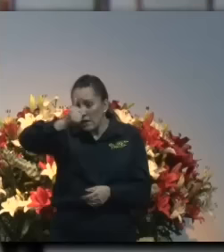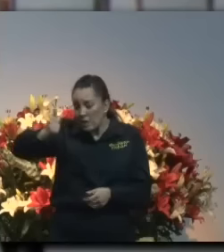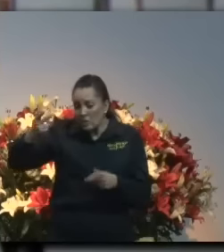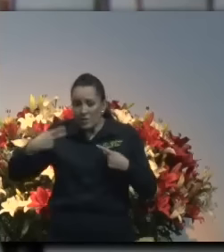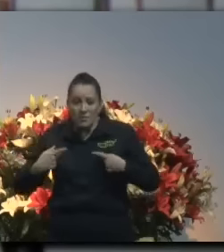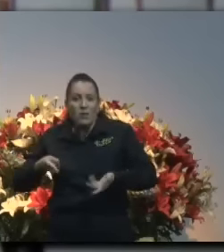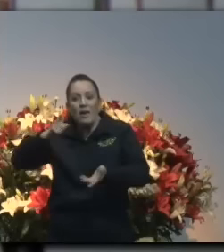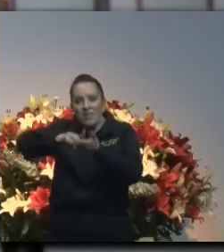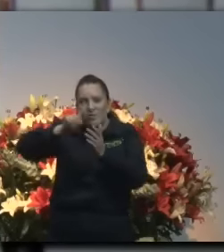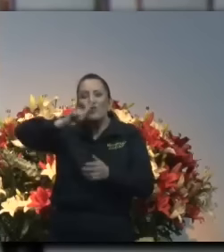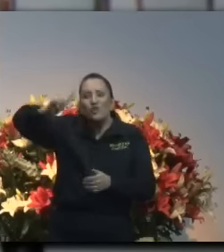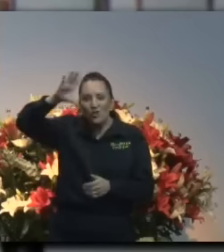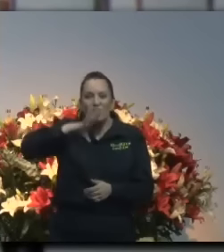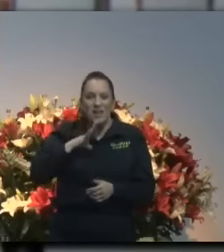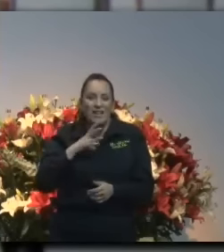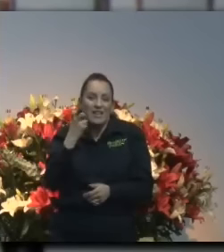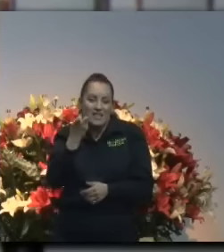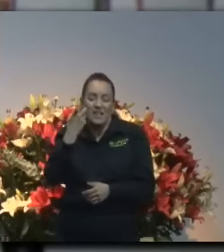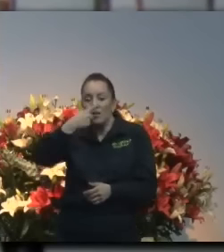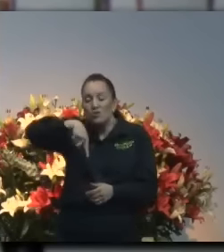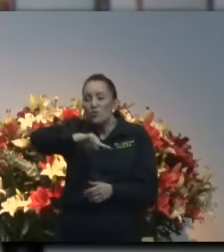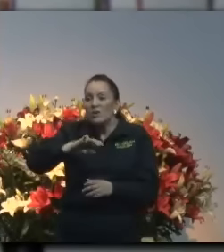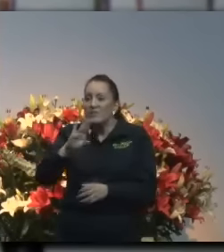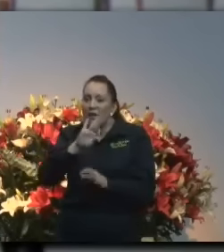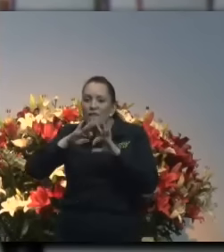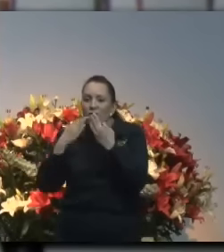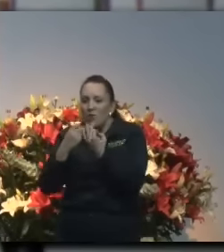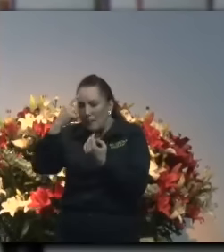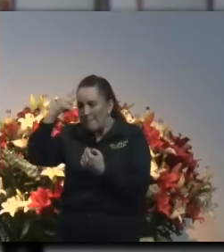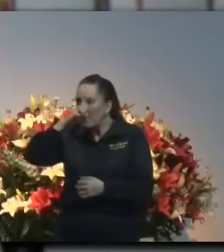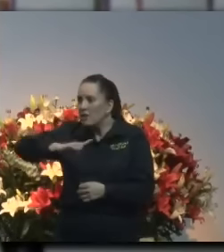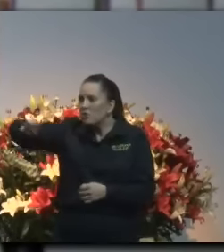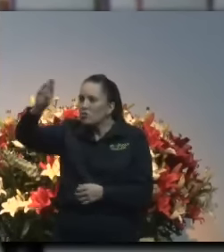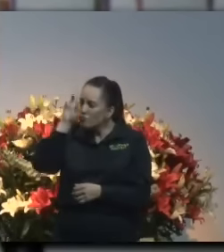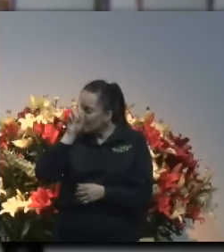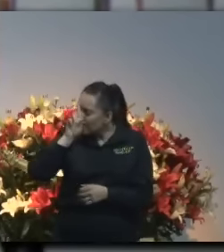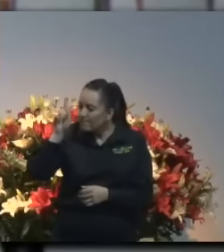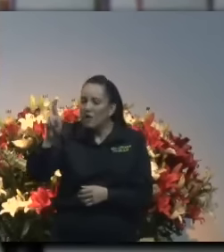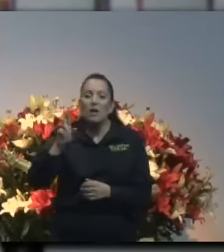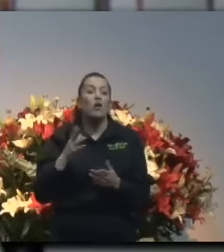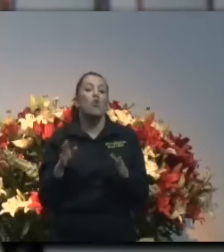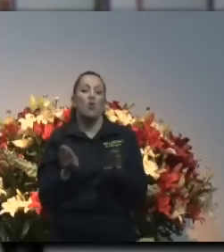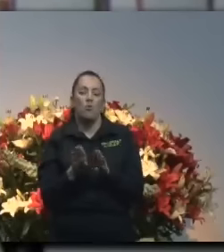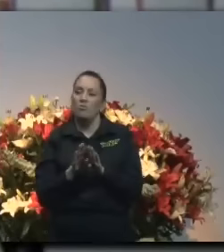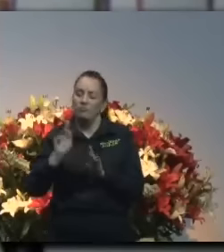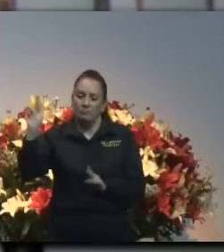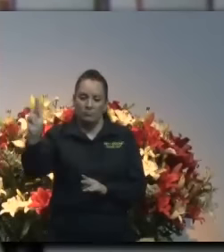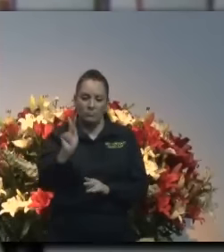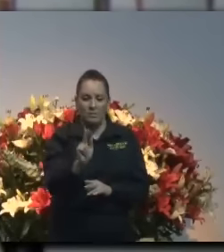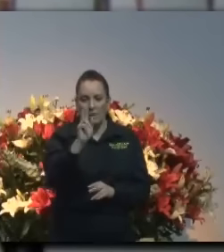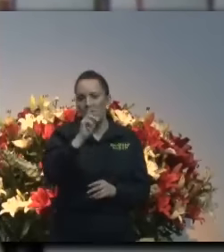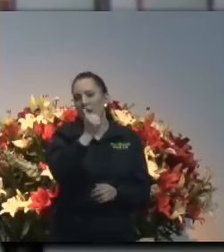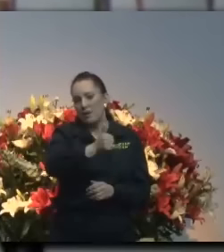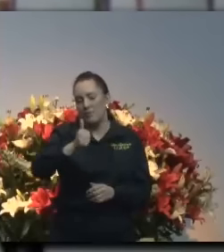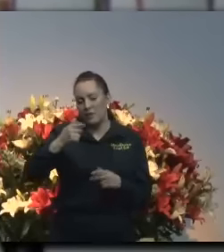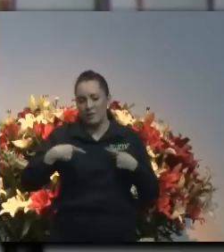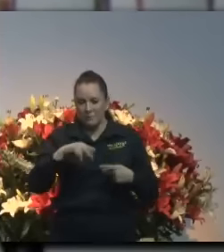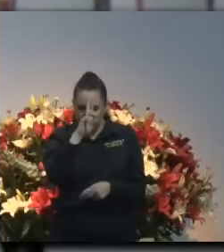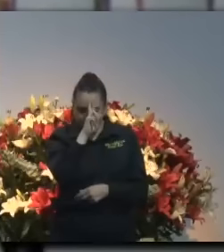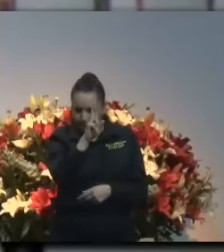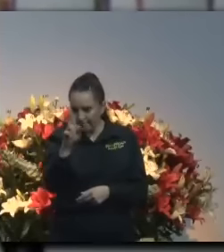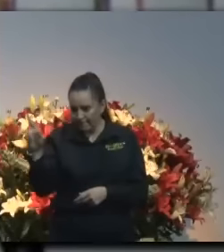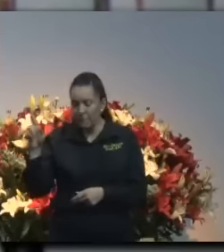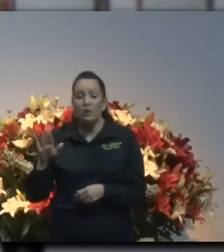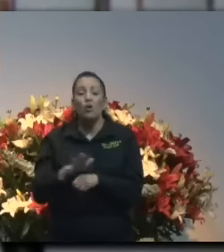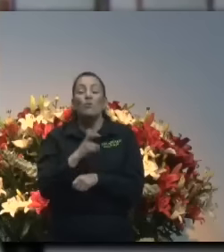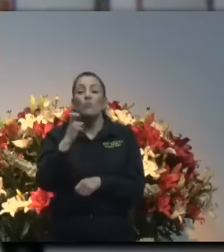que honramos a Dios honrando a las personas. Y por lo tanto, esta vocación de